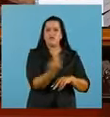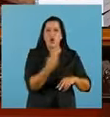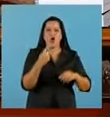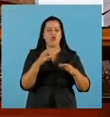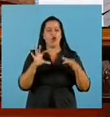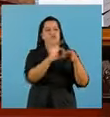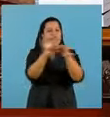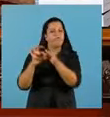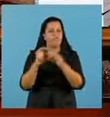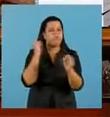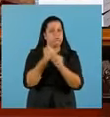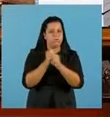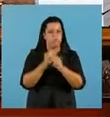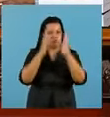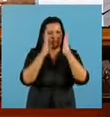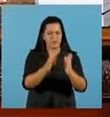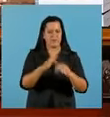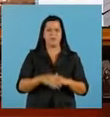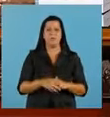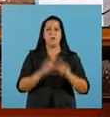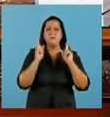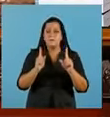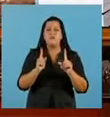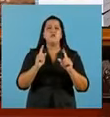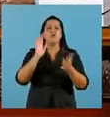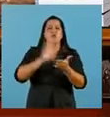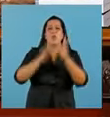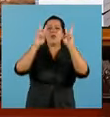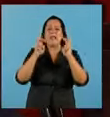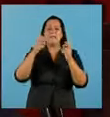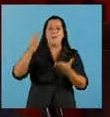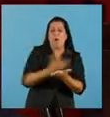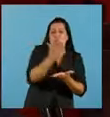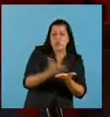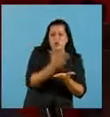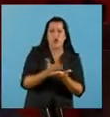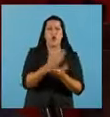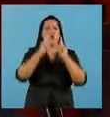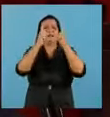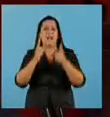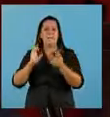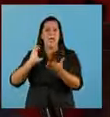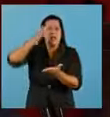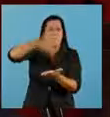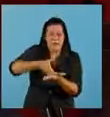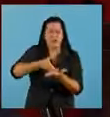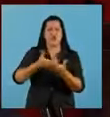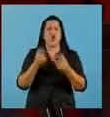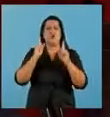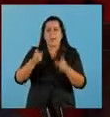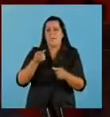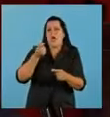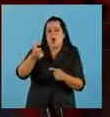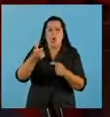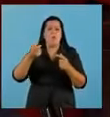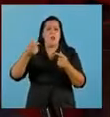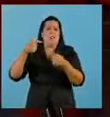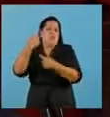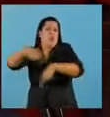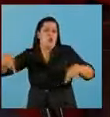integración dinámica de su estructura en materia productiva, de garantía de inversiones, de compras públicas,